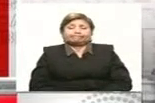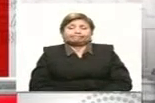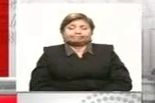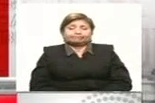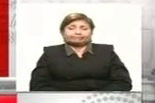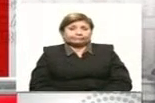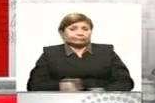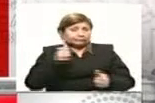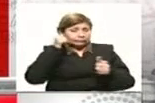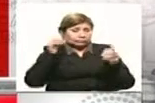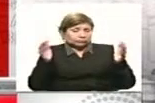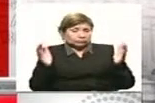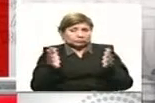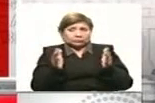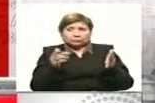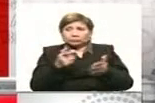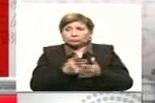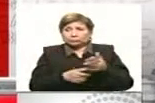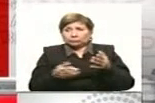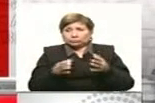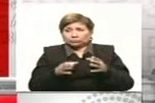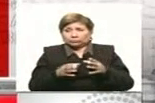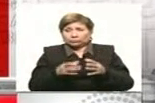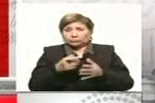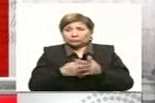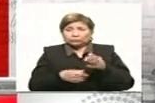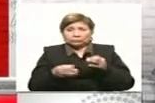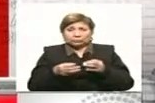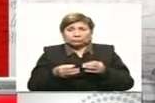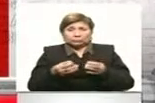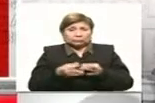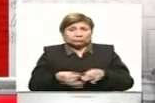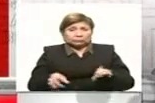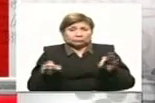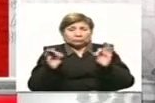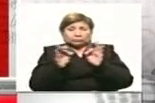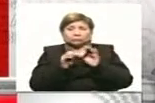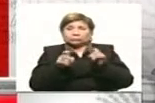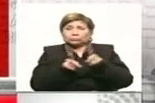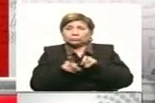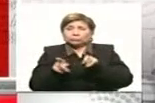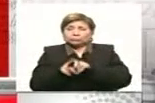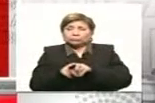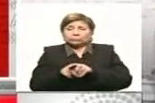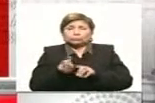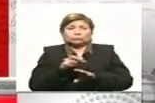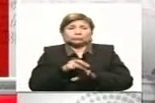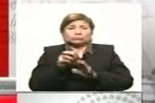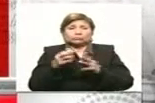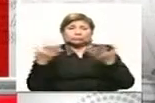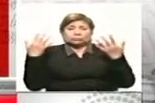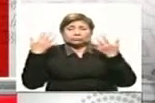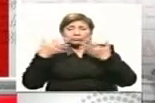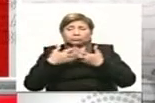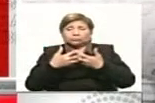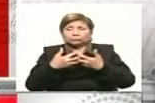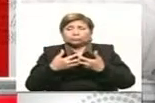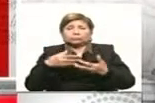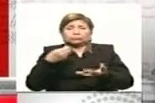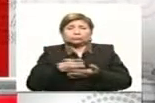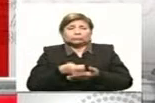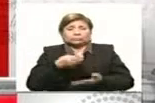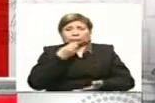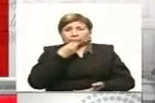Se está recortando el presupuesto a programas presupuestales importantes, tales como el programa articulado